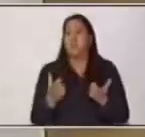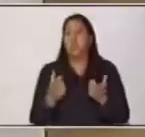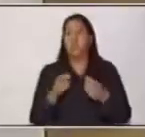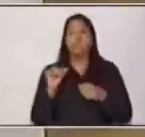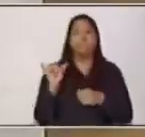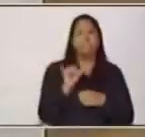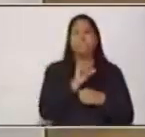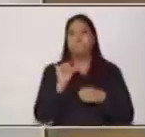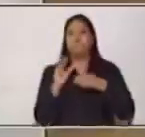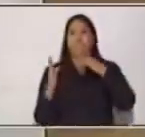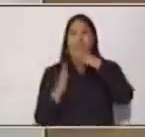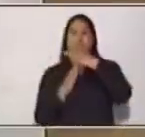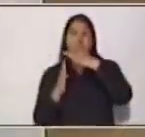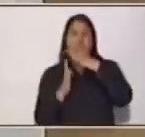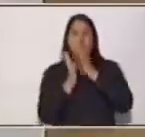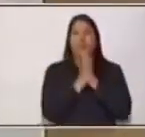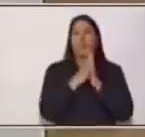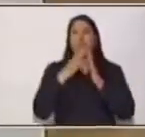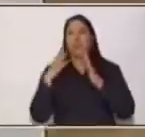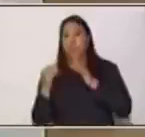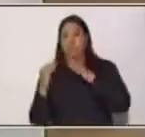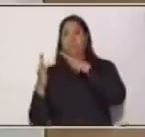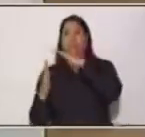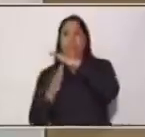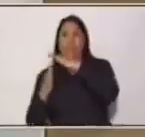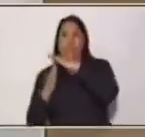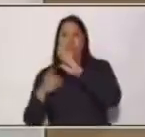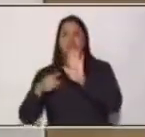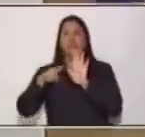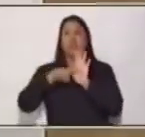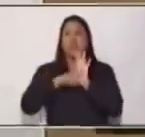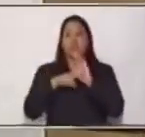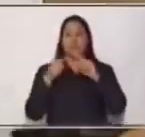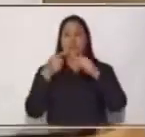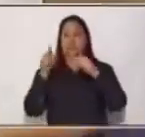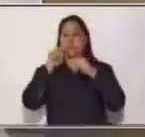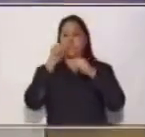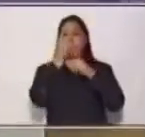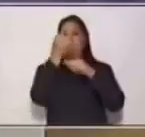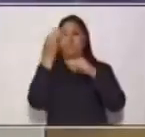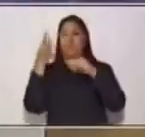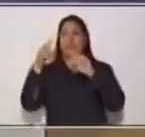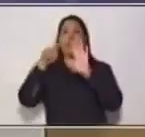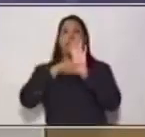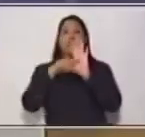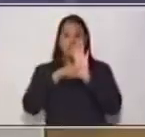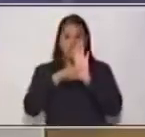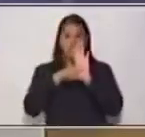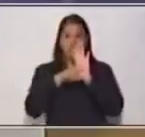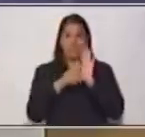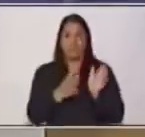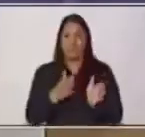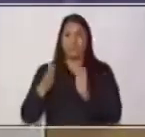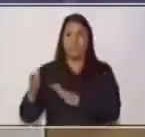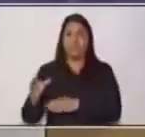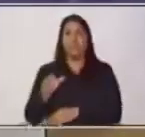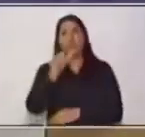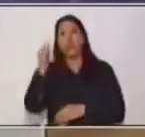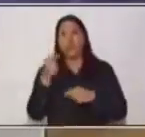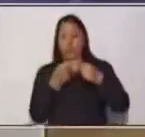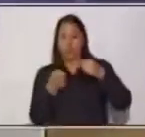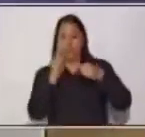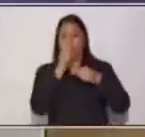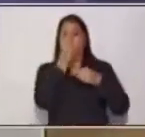base. Copiamos la base y restamos sus exponentes. Y en la potencia, si tenemos una